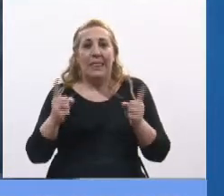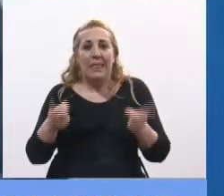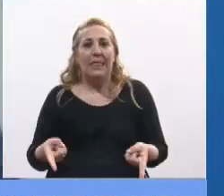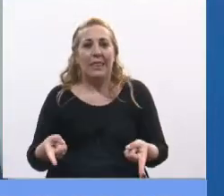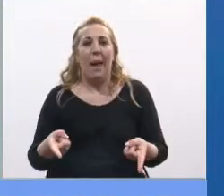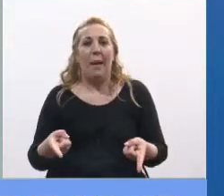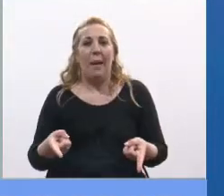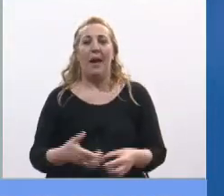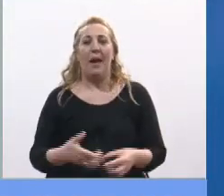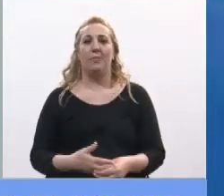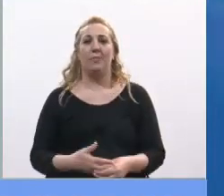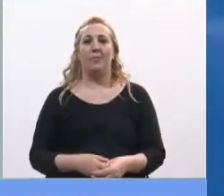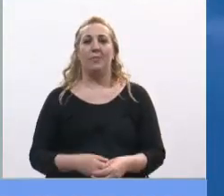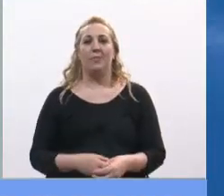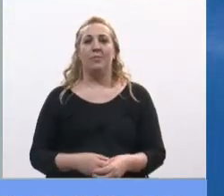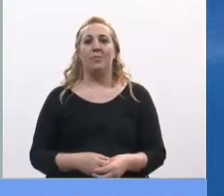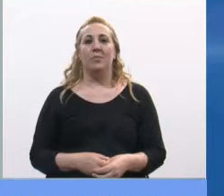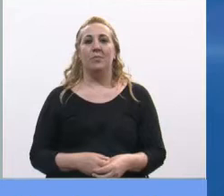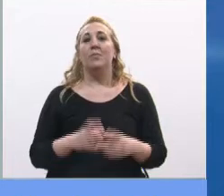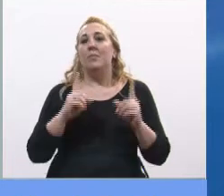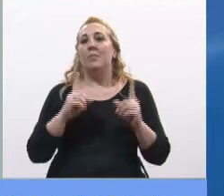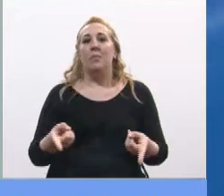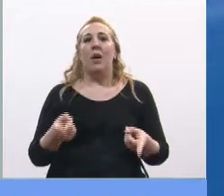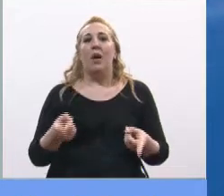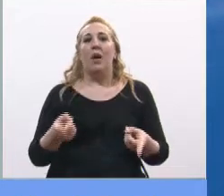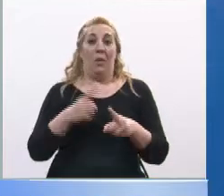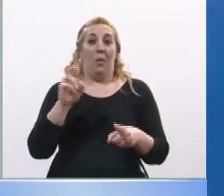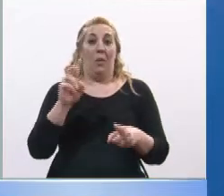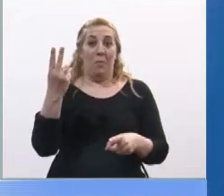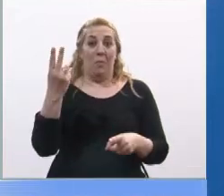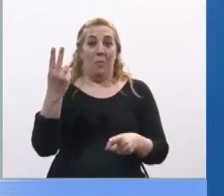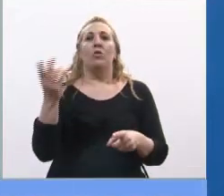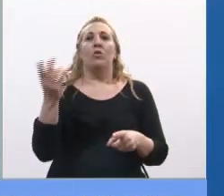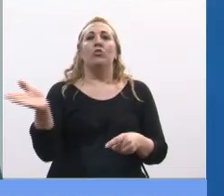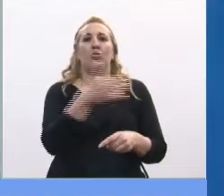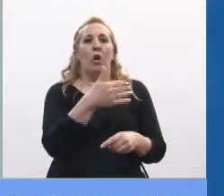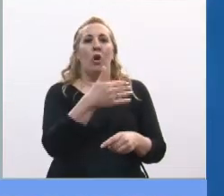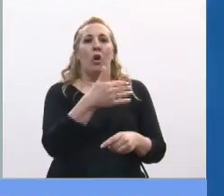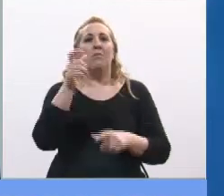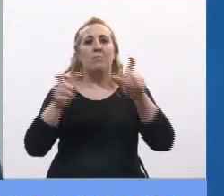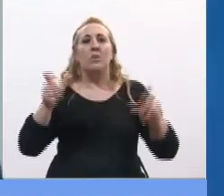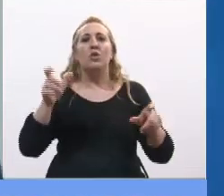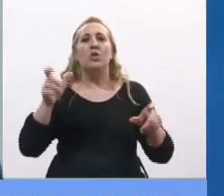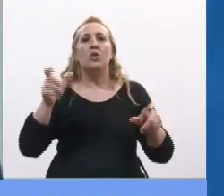Inclusive hasta con su desaparición física, todas y aquellas mujeres que lograron,